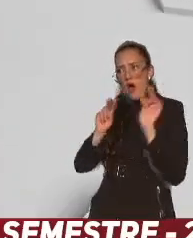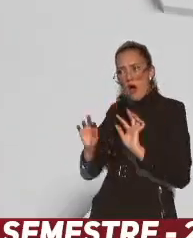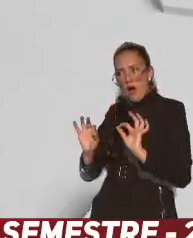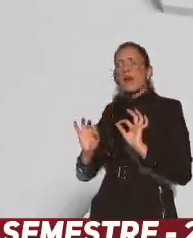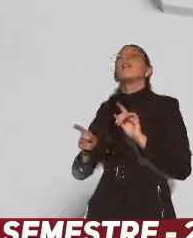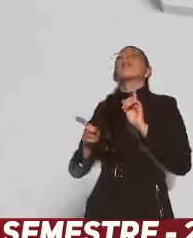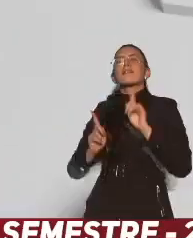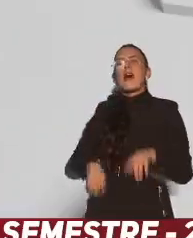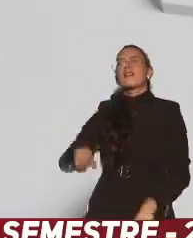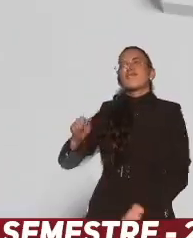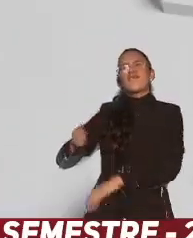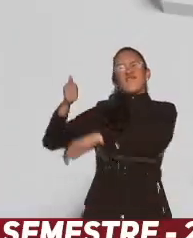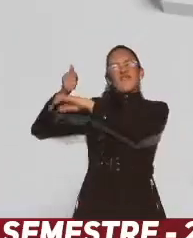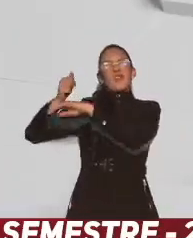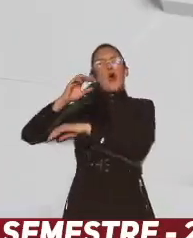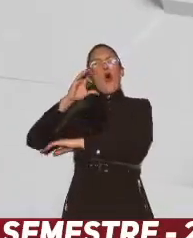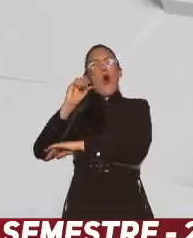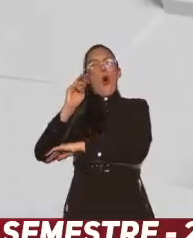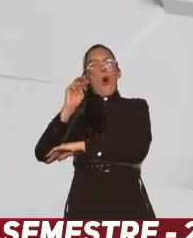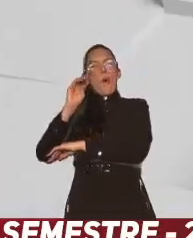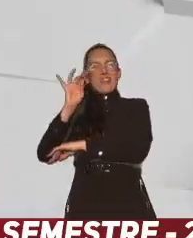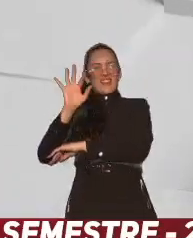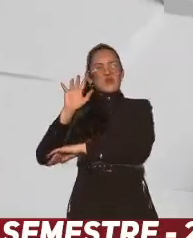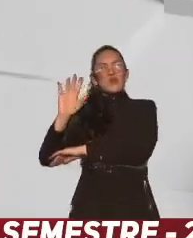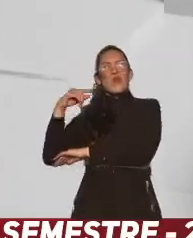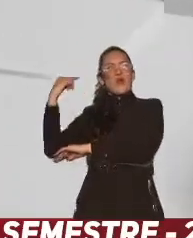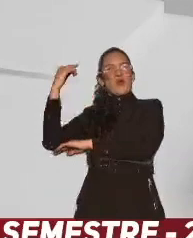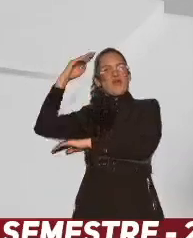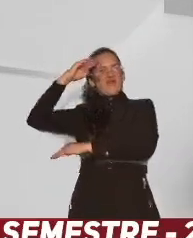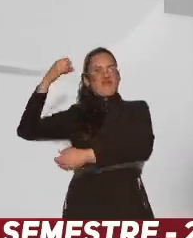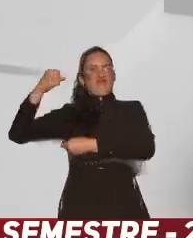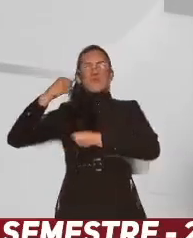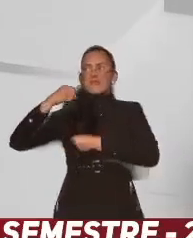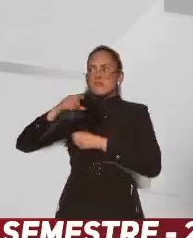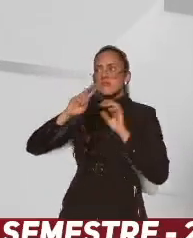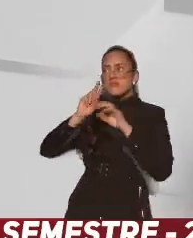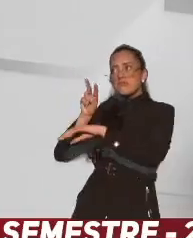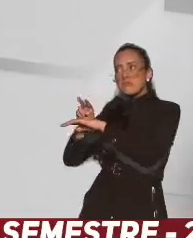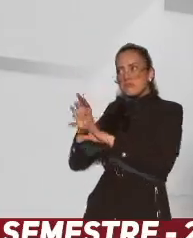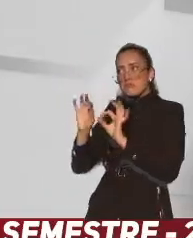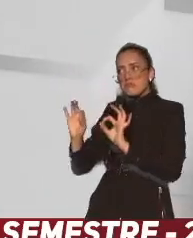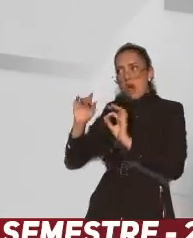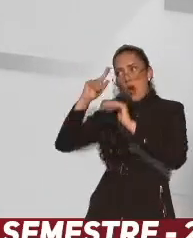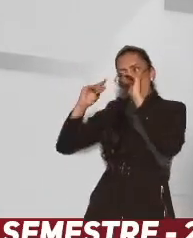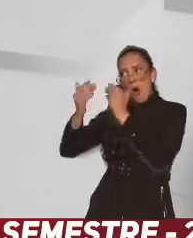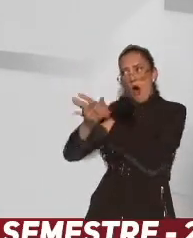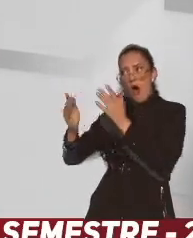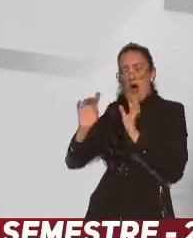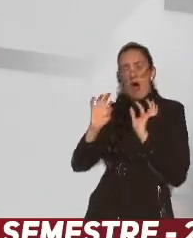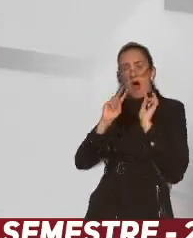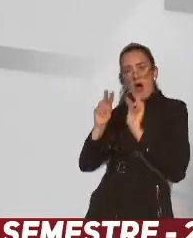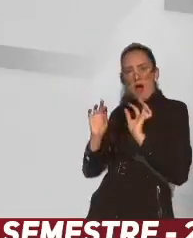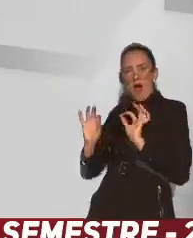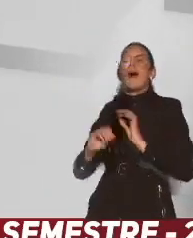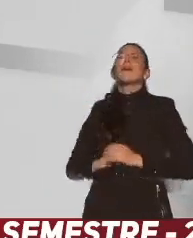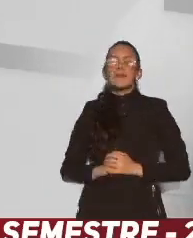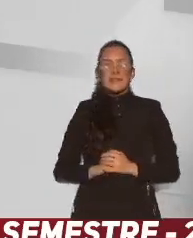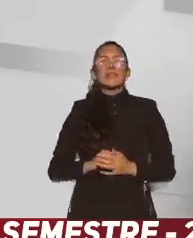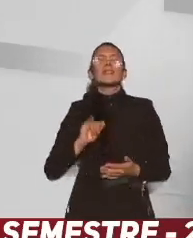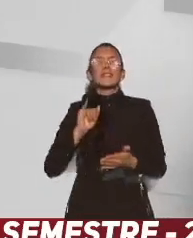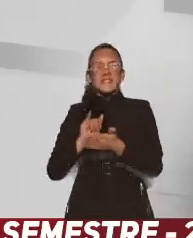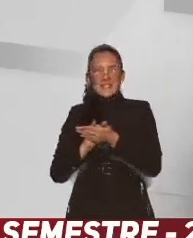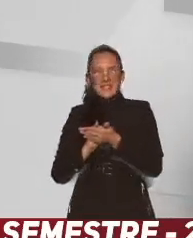Ejército Nacional en los aspectos de su competencia, cuyo liderazgo e intención se unen a la política